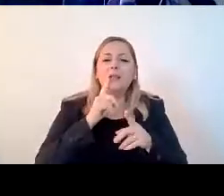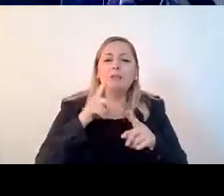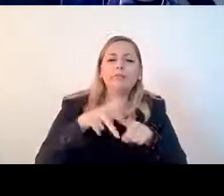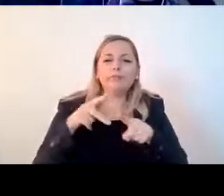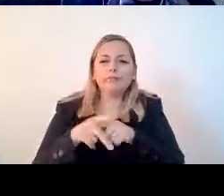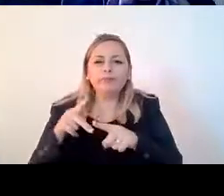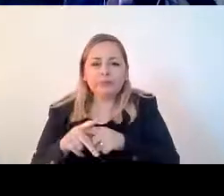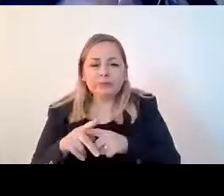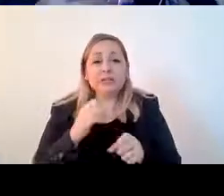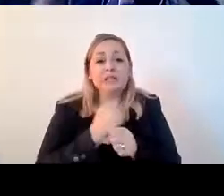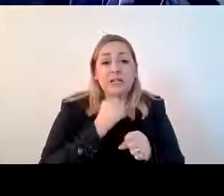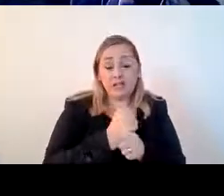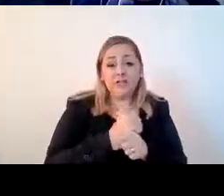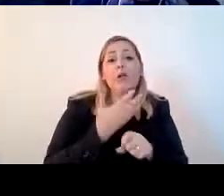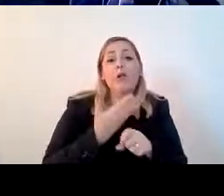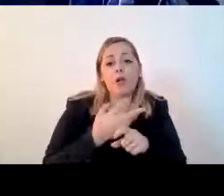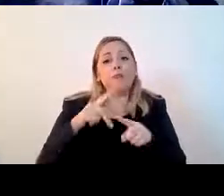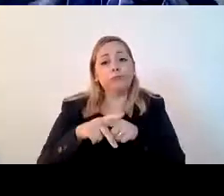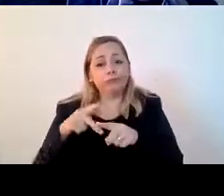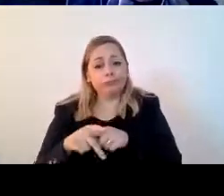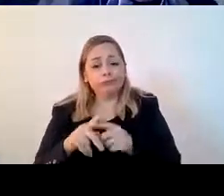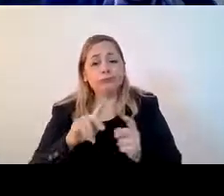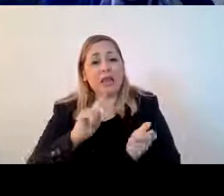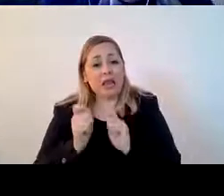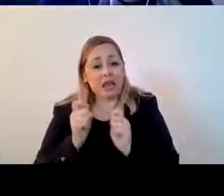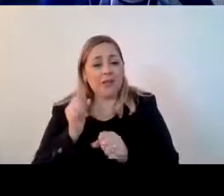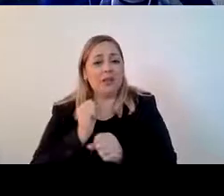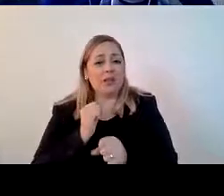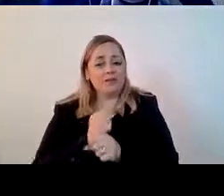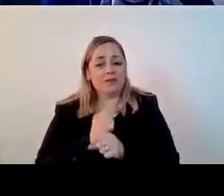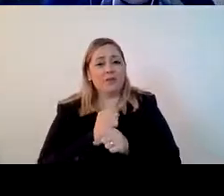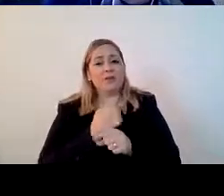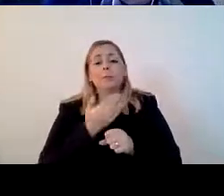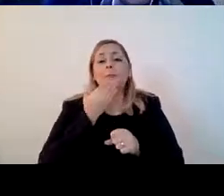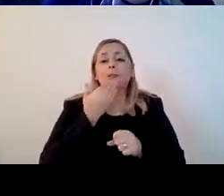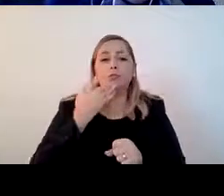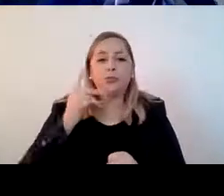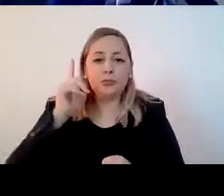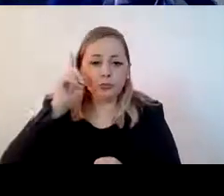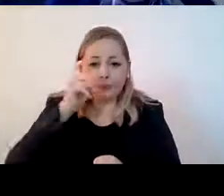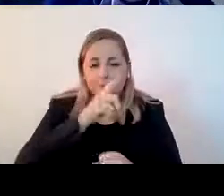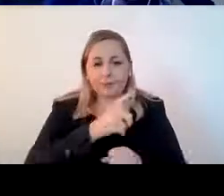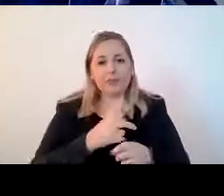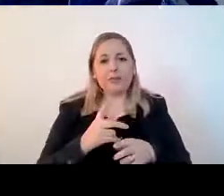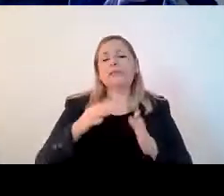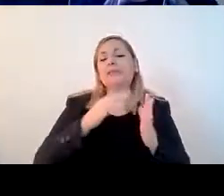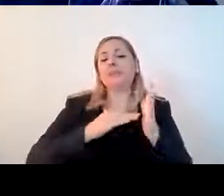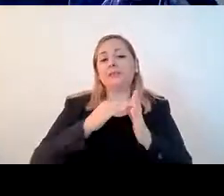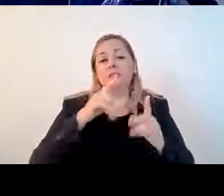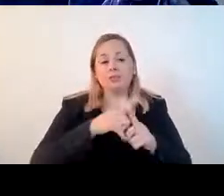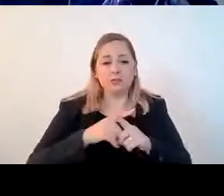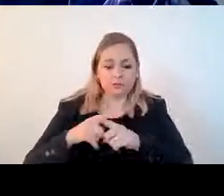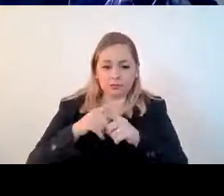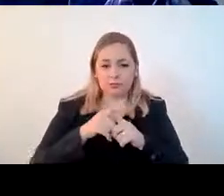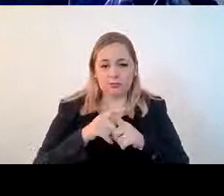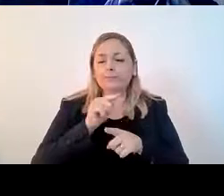nivel laboral, hay interrupciones, hay cambio de trabajo y también dificultades a nivel social. Esos son